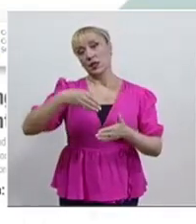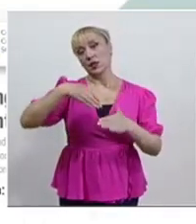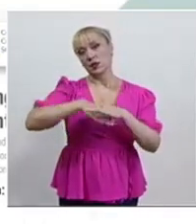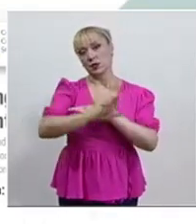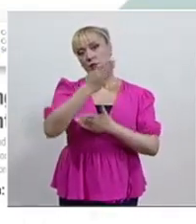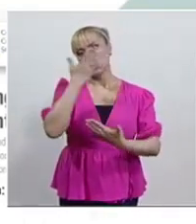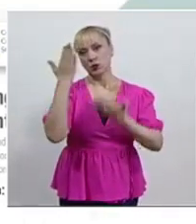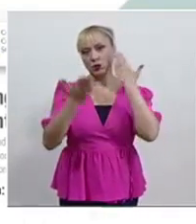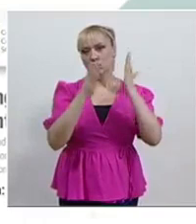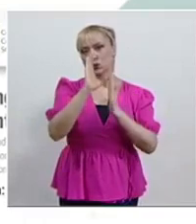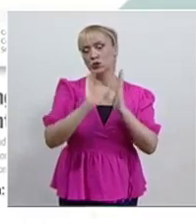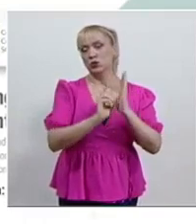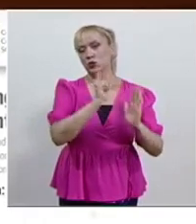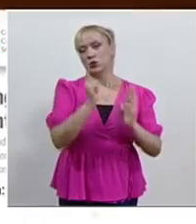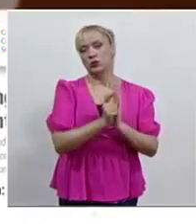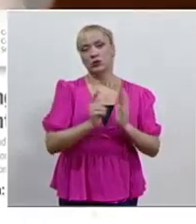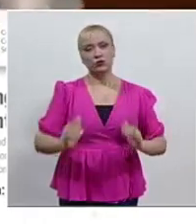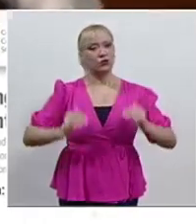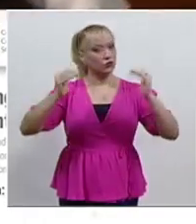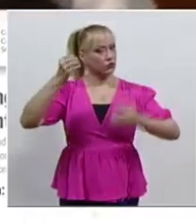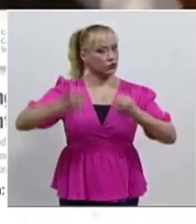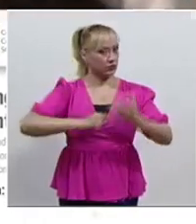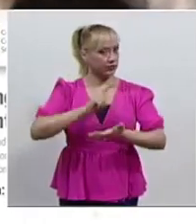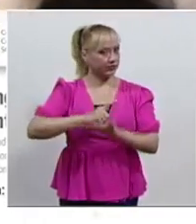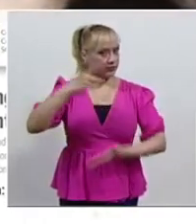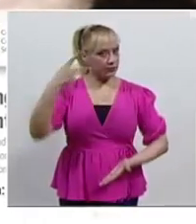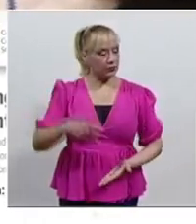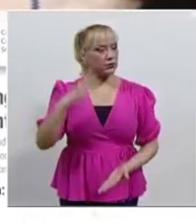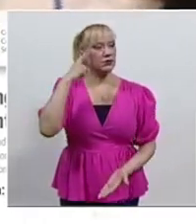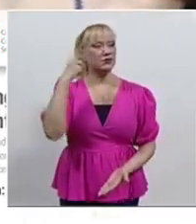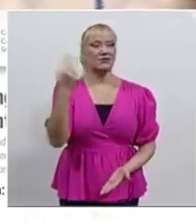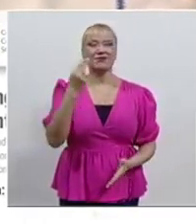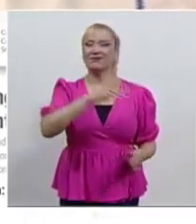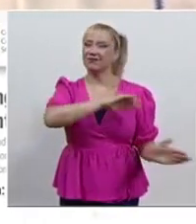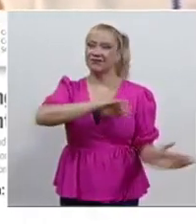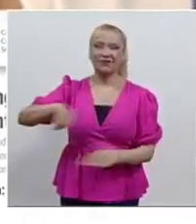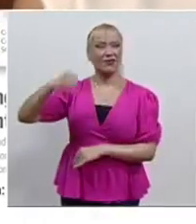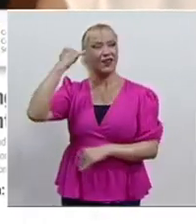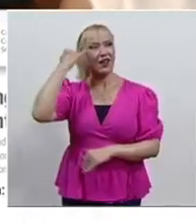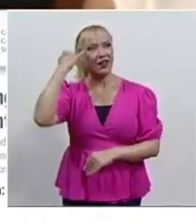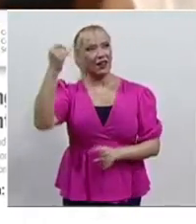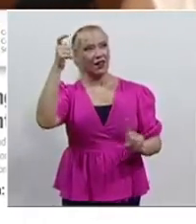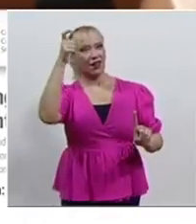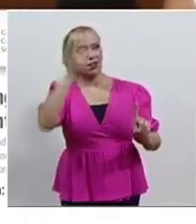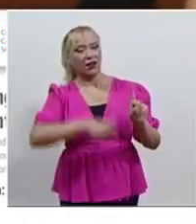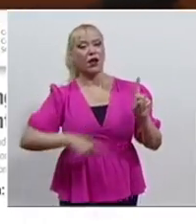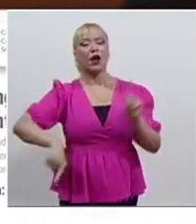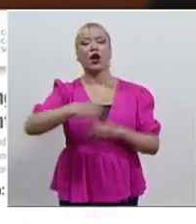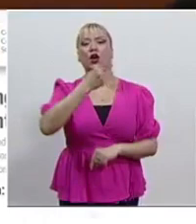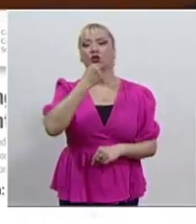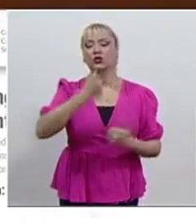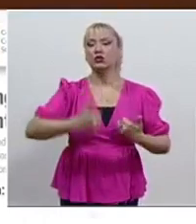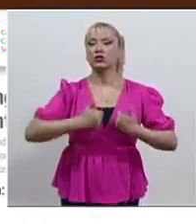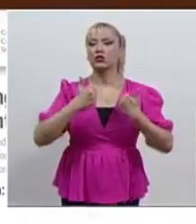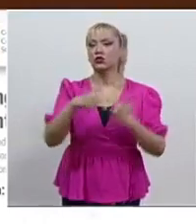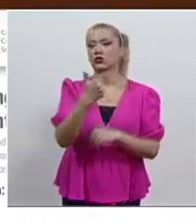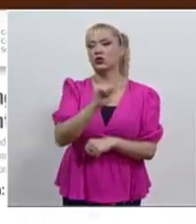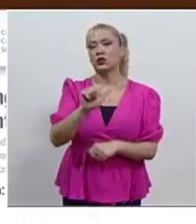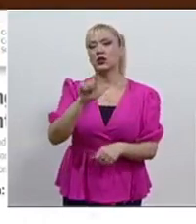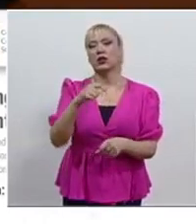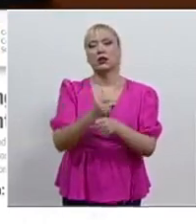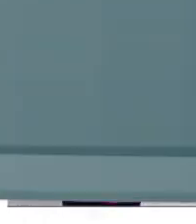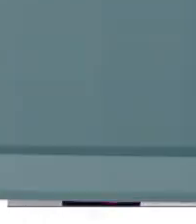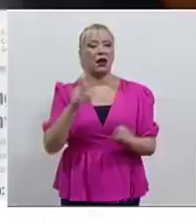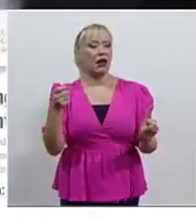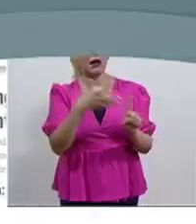Constitucionales de la Suprema Corte, subrayó la necesidad de desterrar prejuicios que sugieren que las infancias y adolescencias no saben lo que quieren.